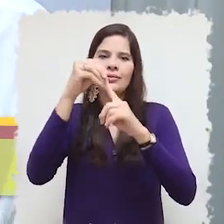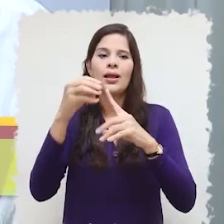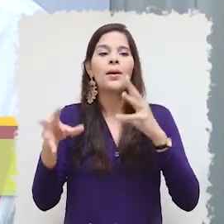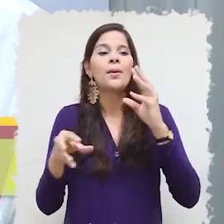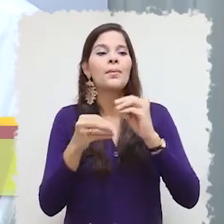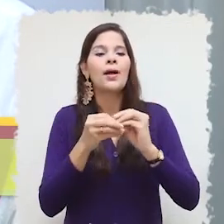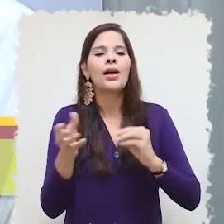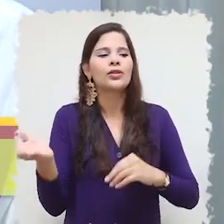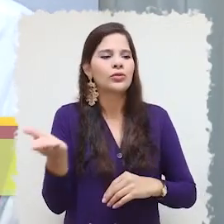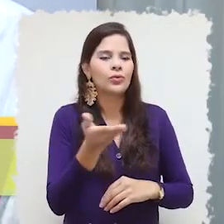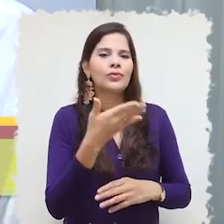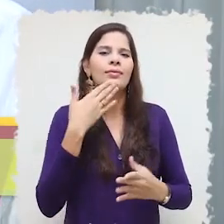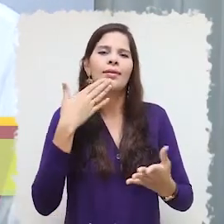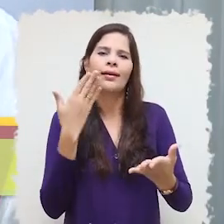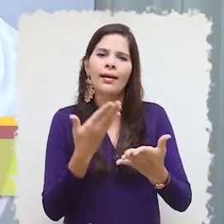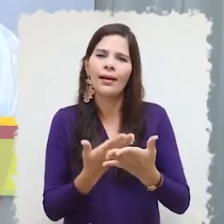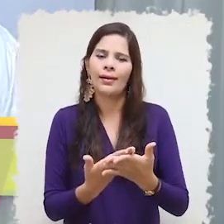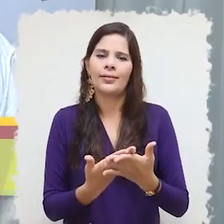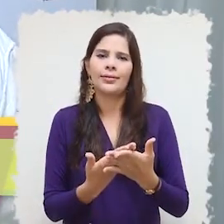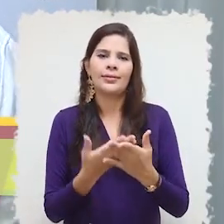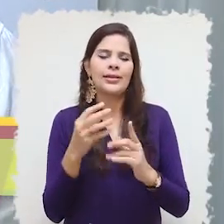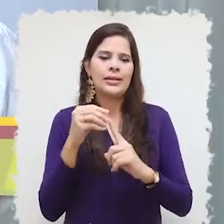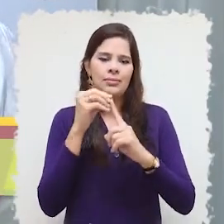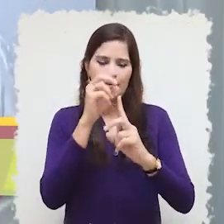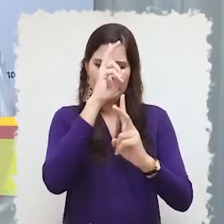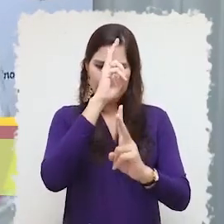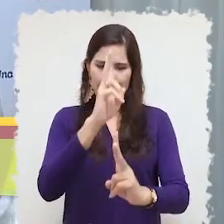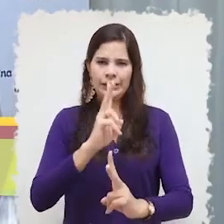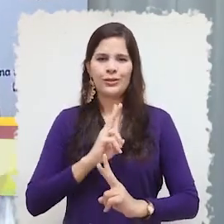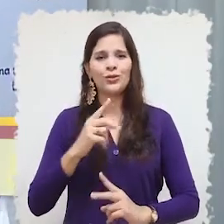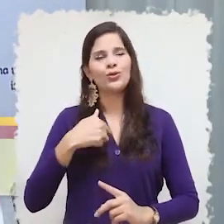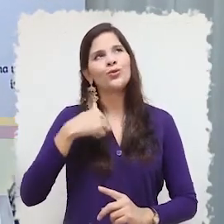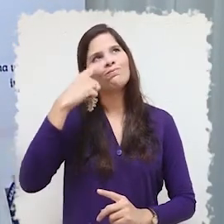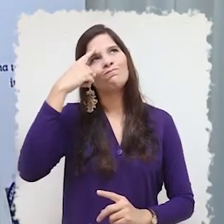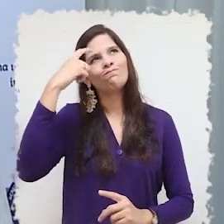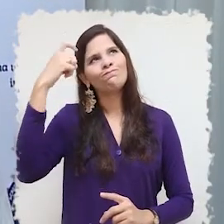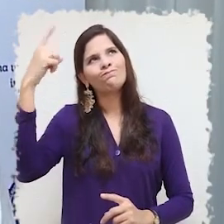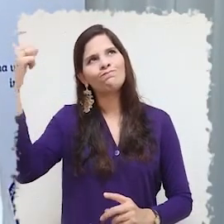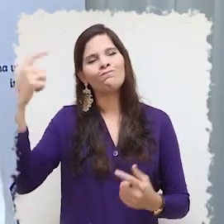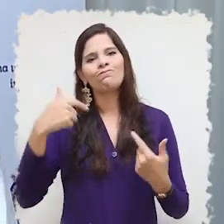ustedes resaltar mi verdadero sueño.